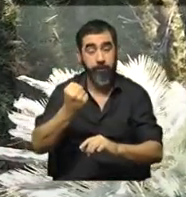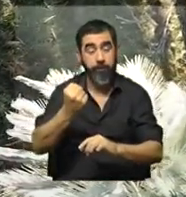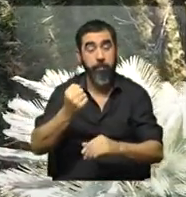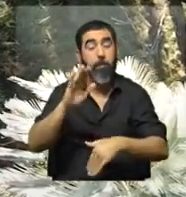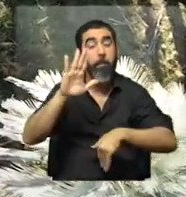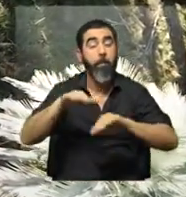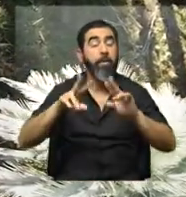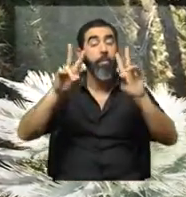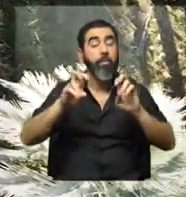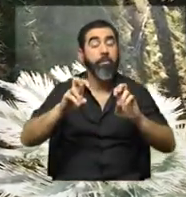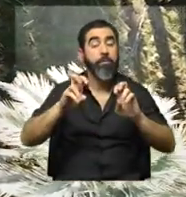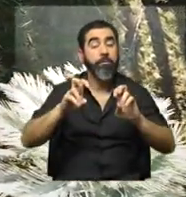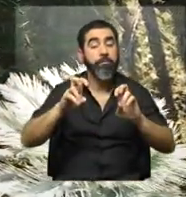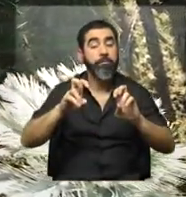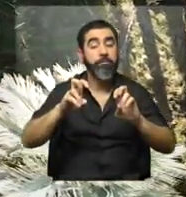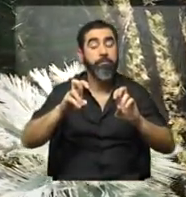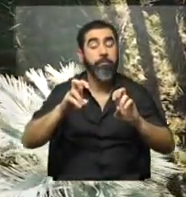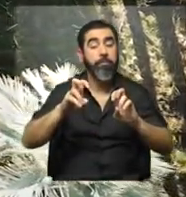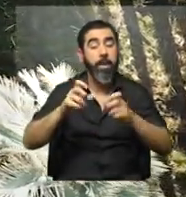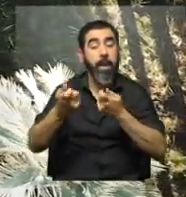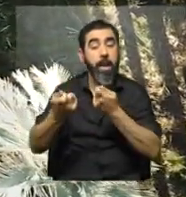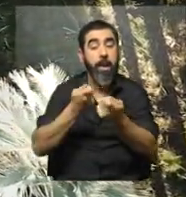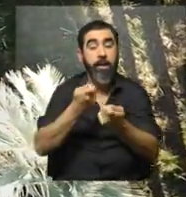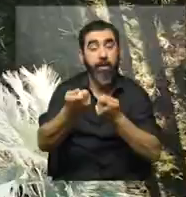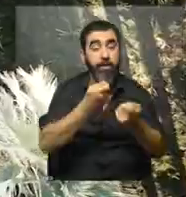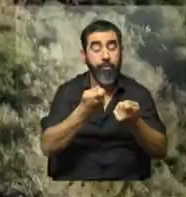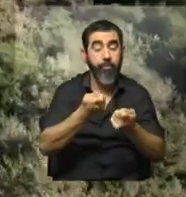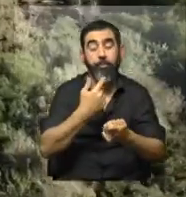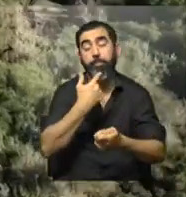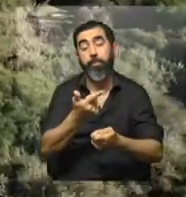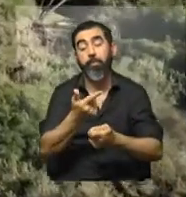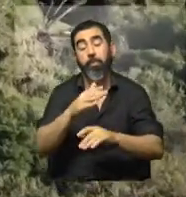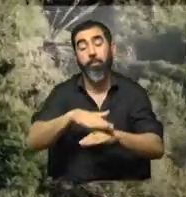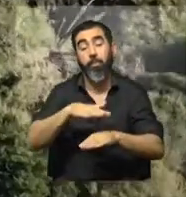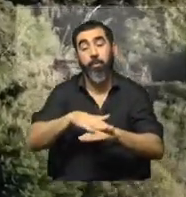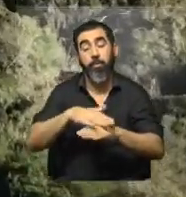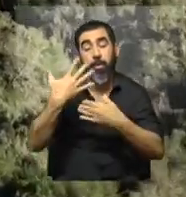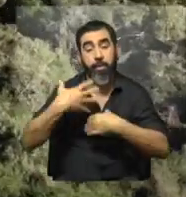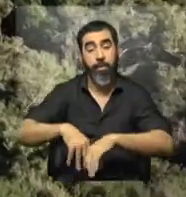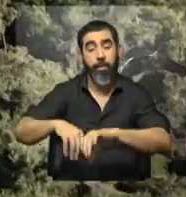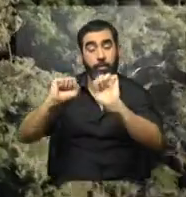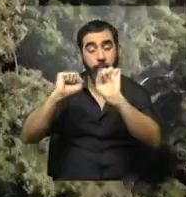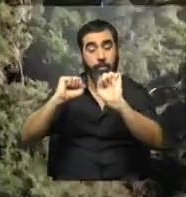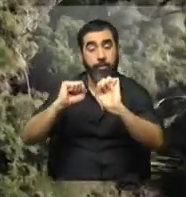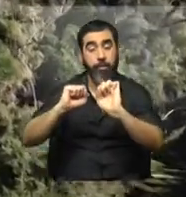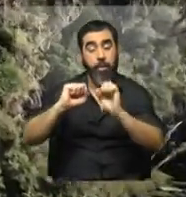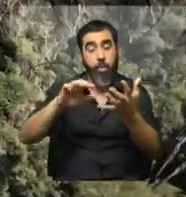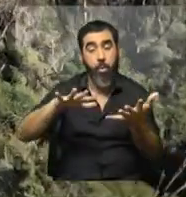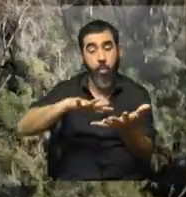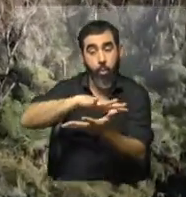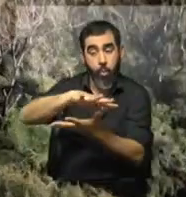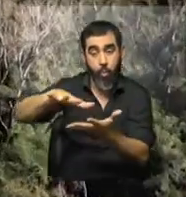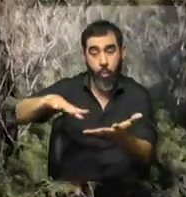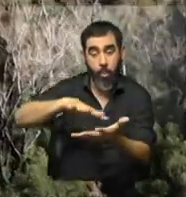por la relevancia que tiene para la gestión, por ejemplo, a la hora de detectar sitios para